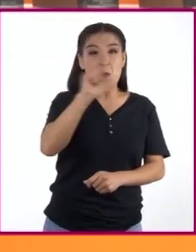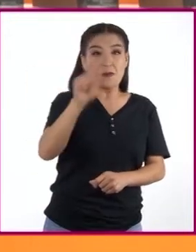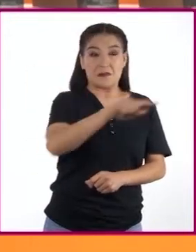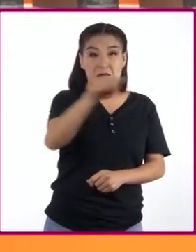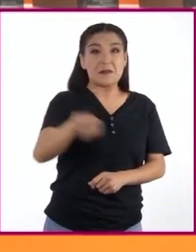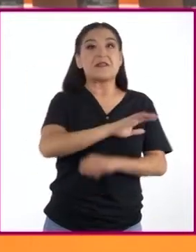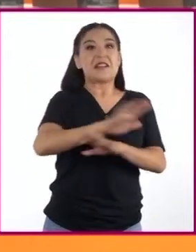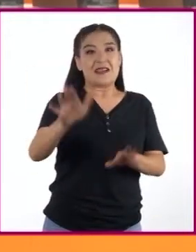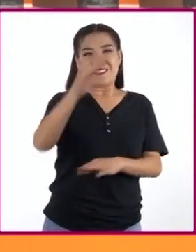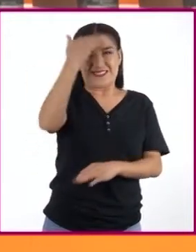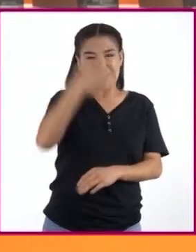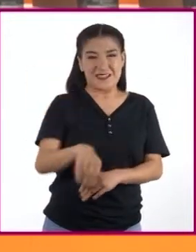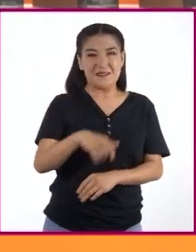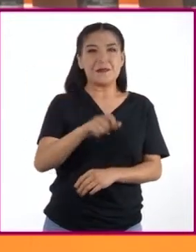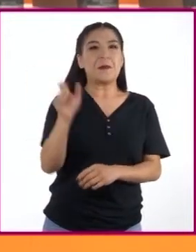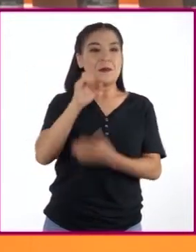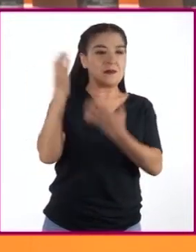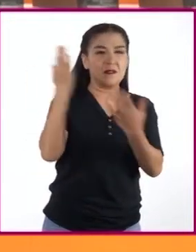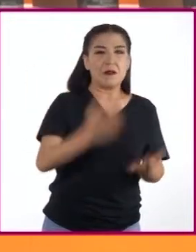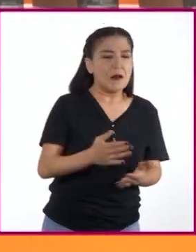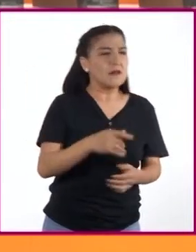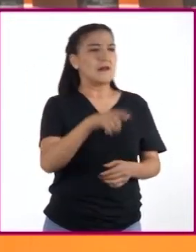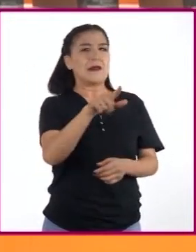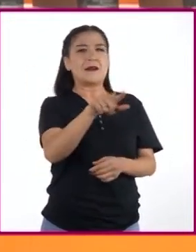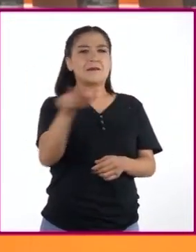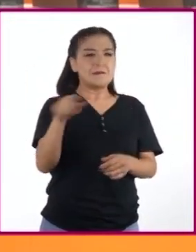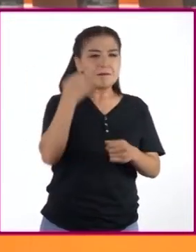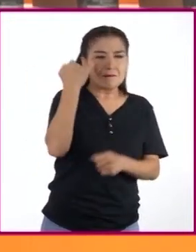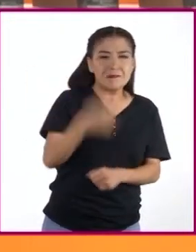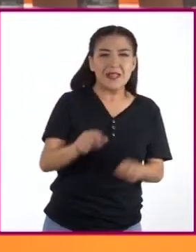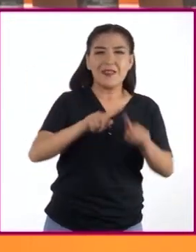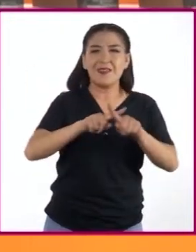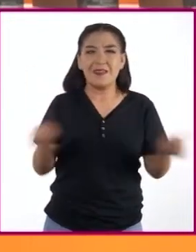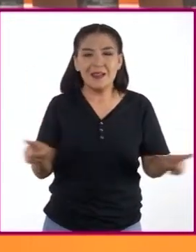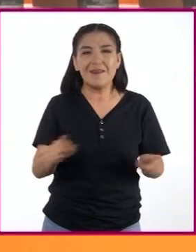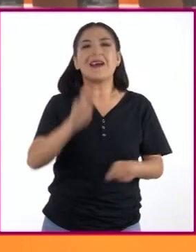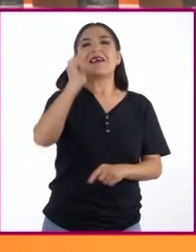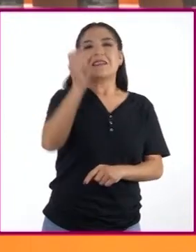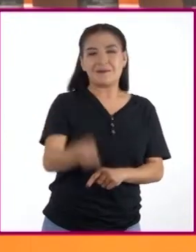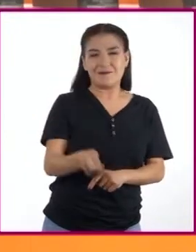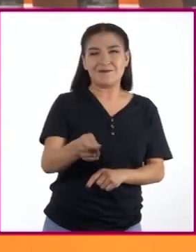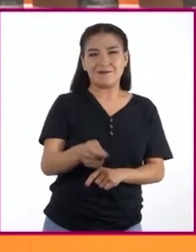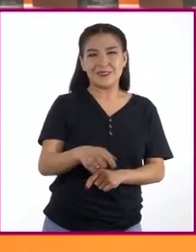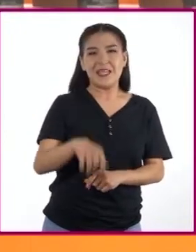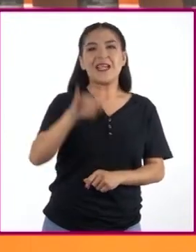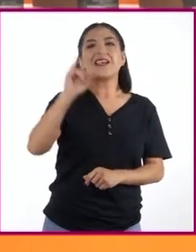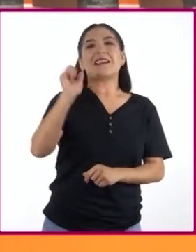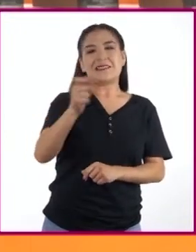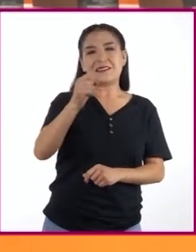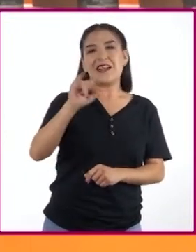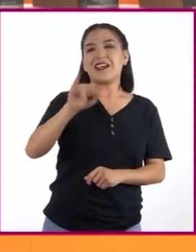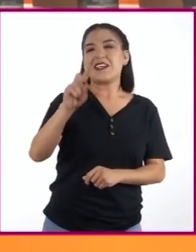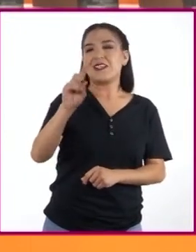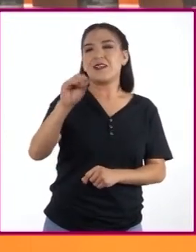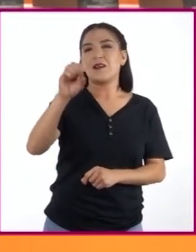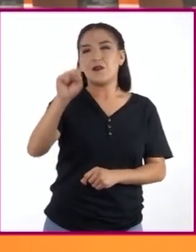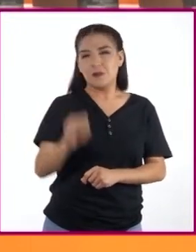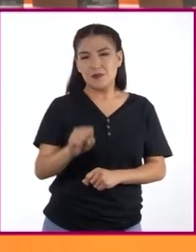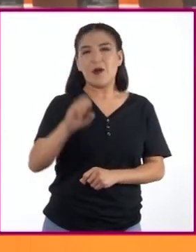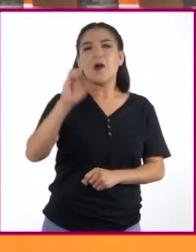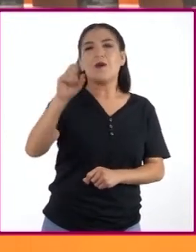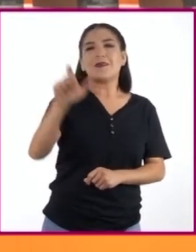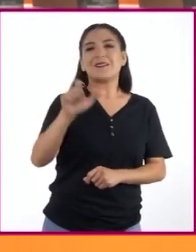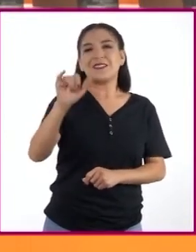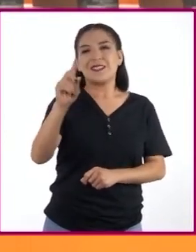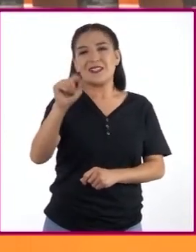habían llegado era distinto al que suponían, se les denominó Indias occidentales, para